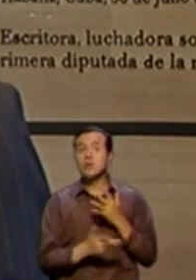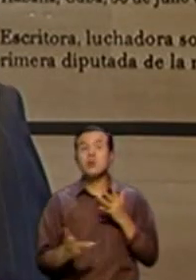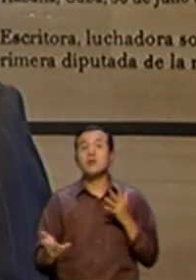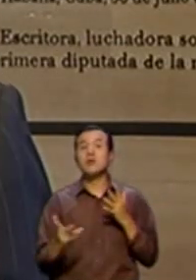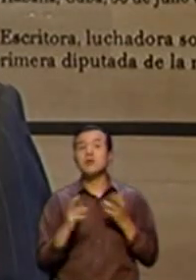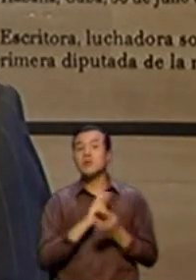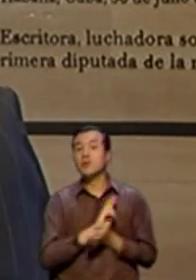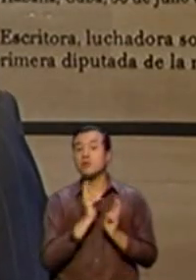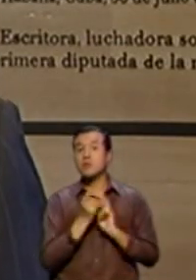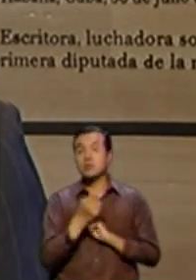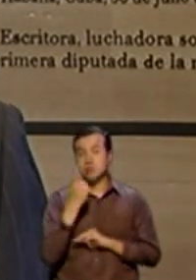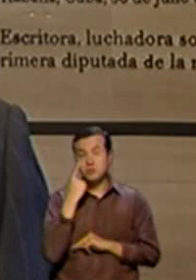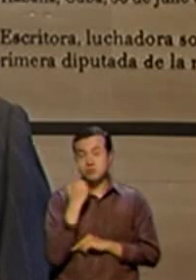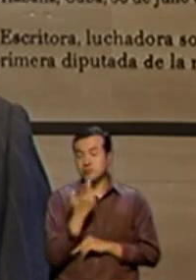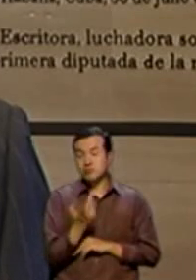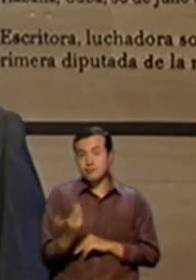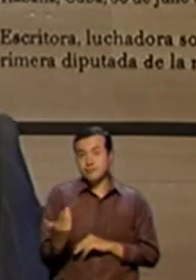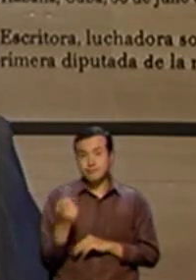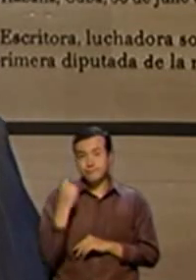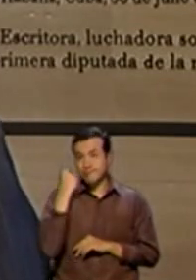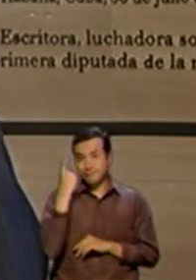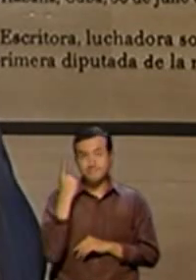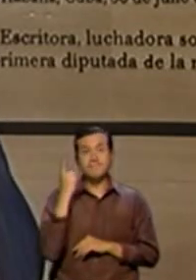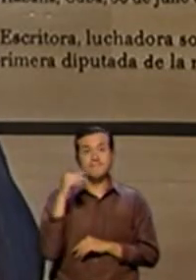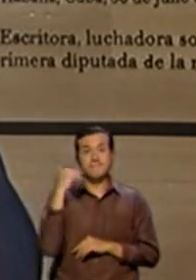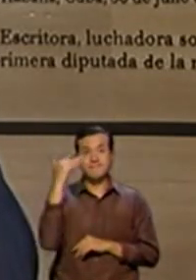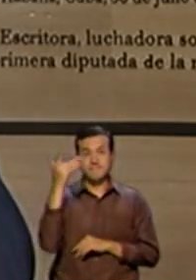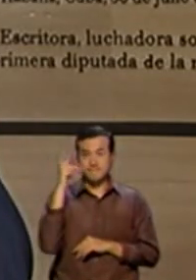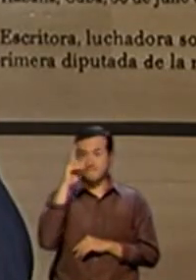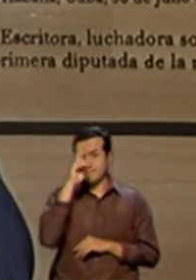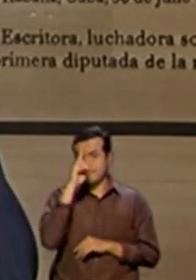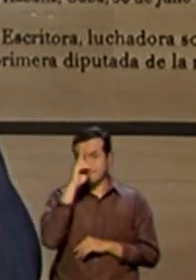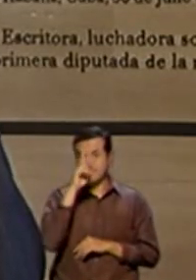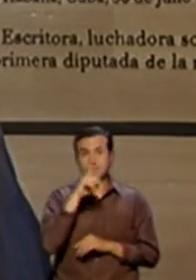las reformas. Consecuentemente, se disfrazó